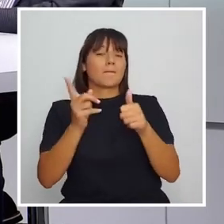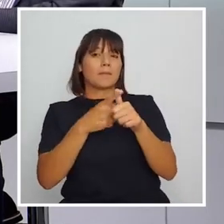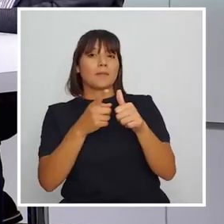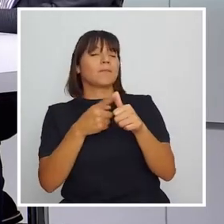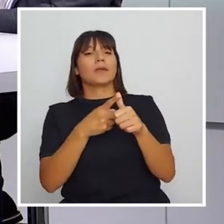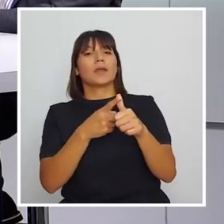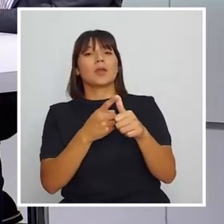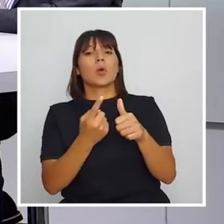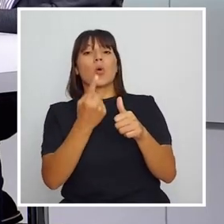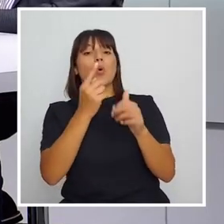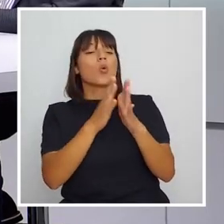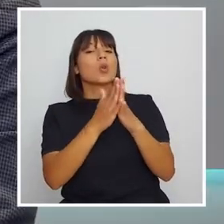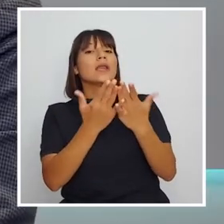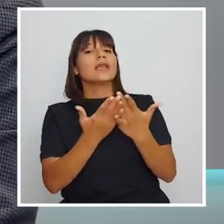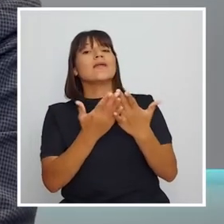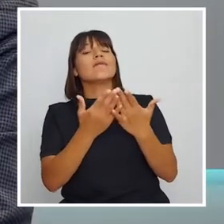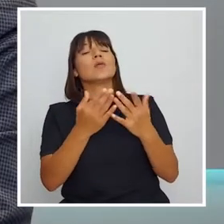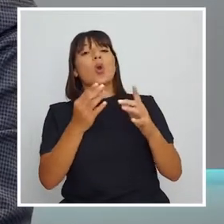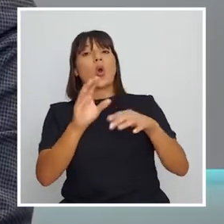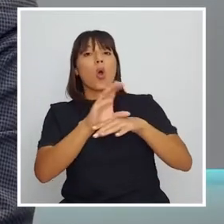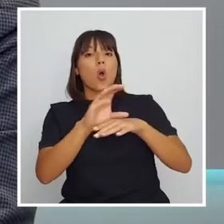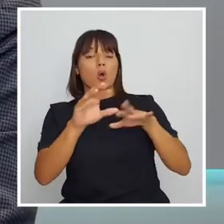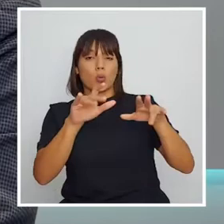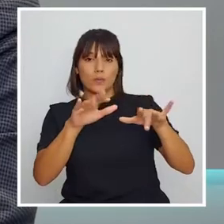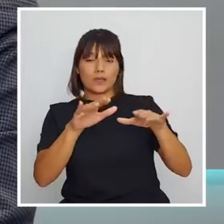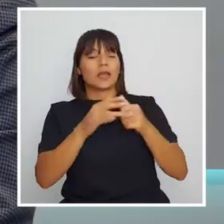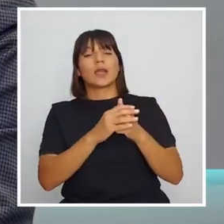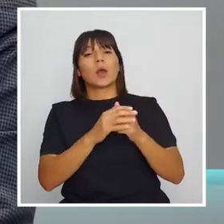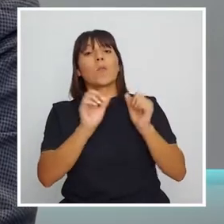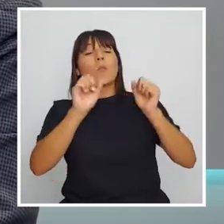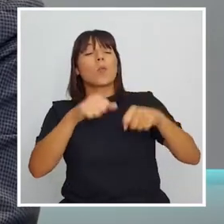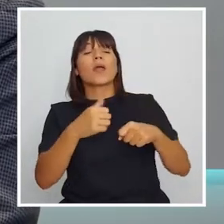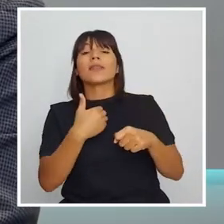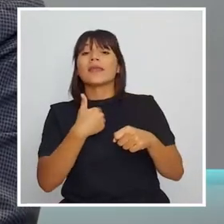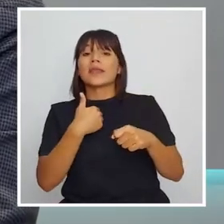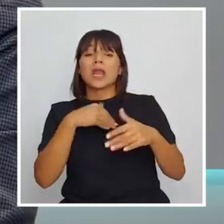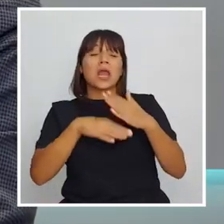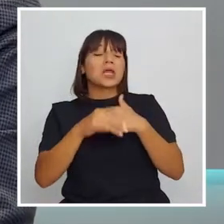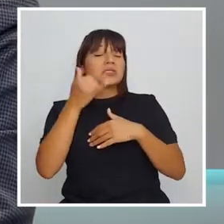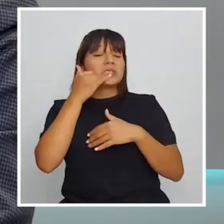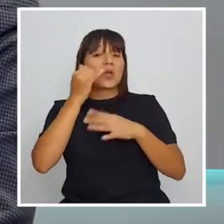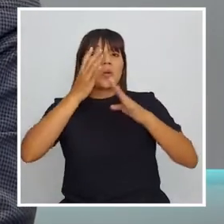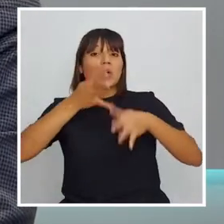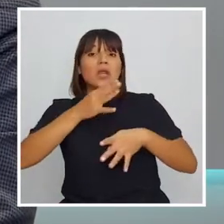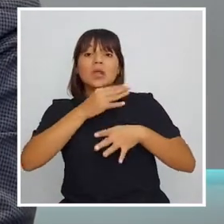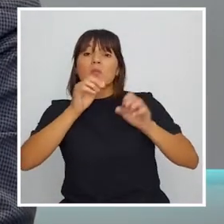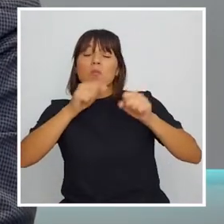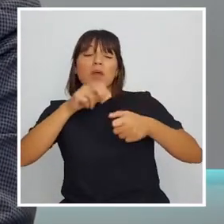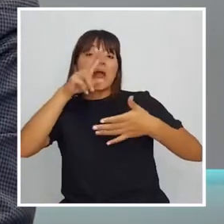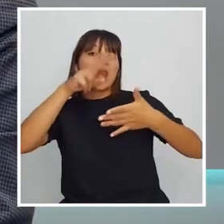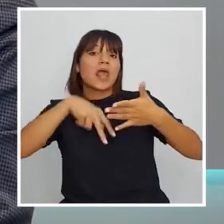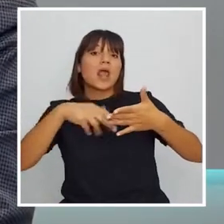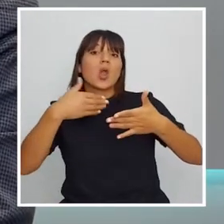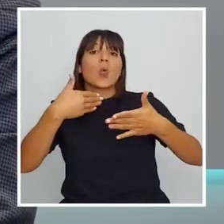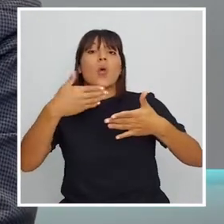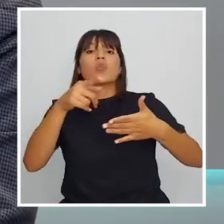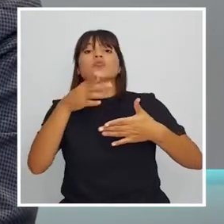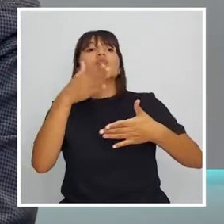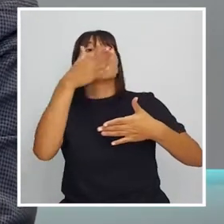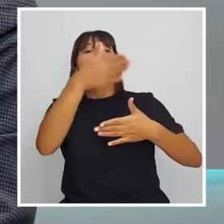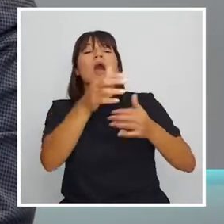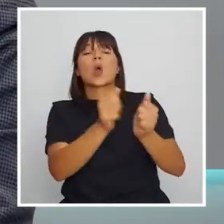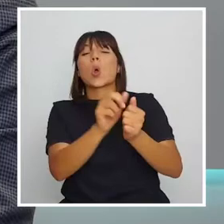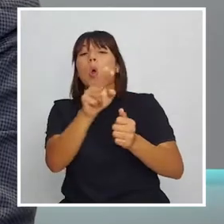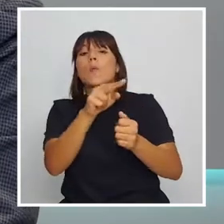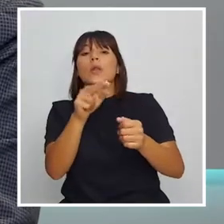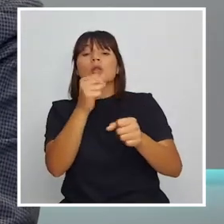libro digital. Es un libro digital, se puede tener en el celular y leerlo mientras voy con los compañeros de